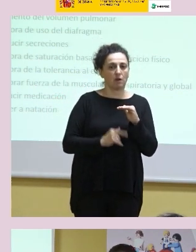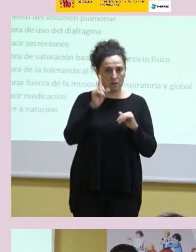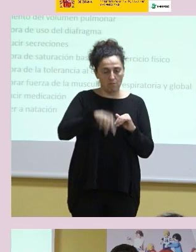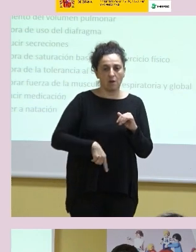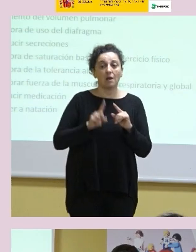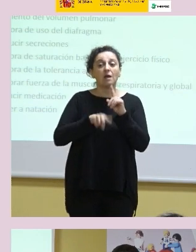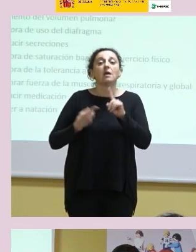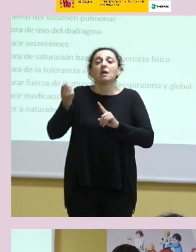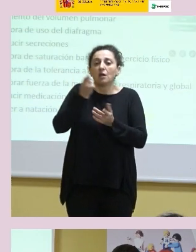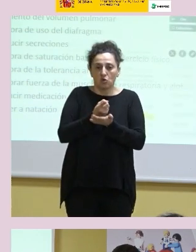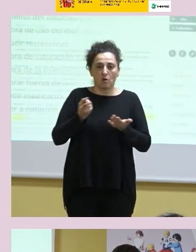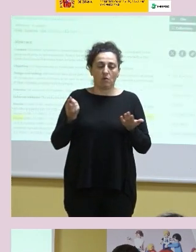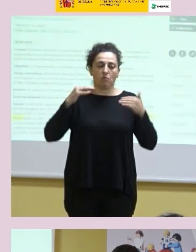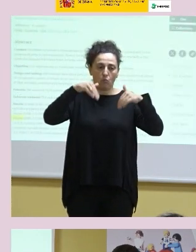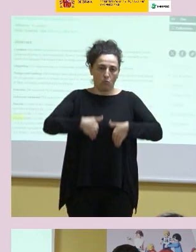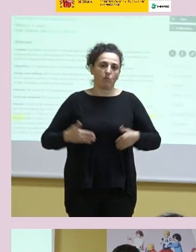a realizar natación.